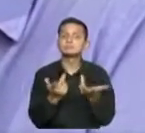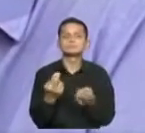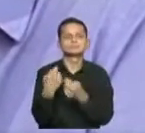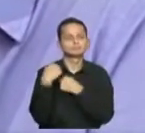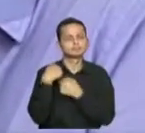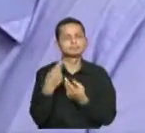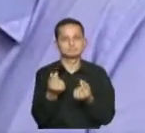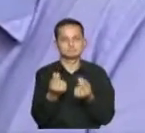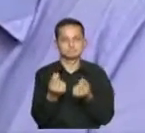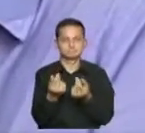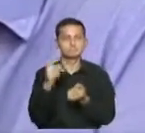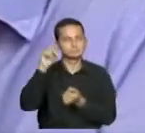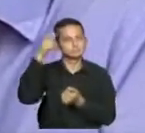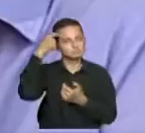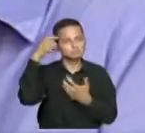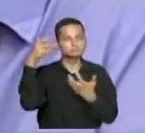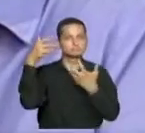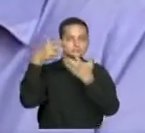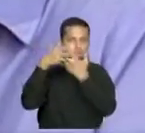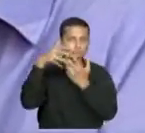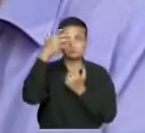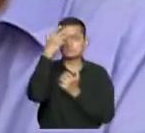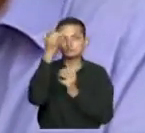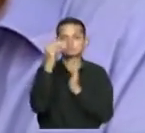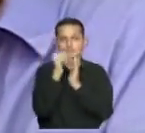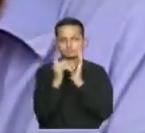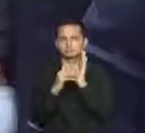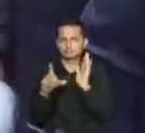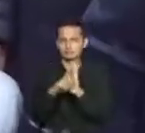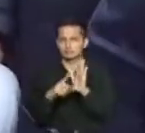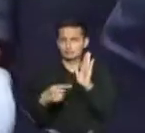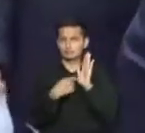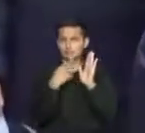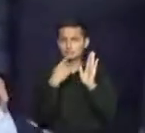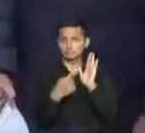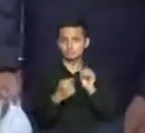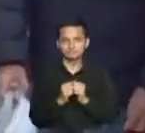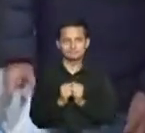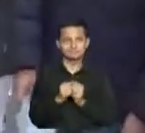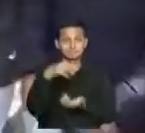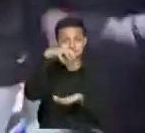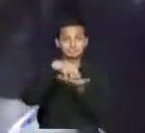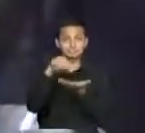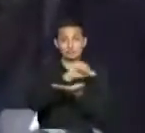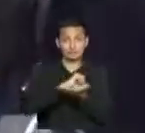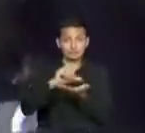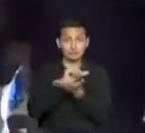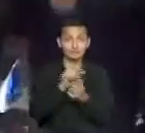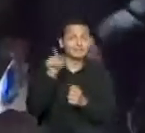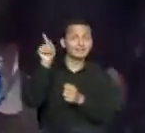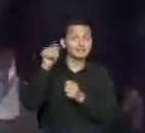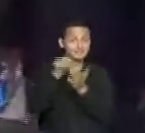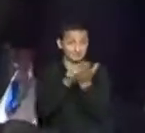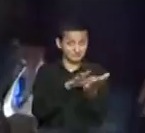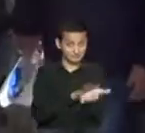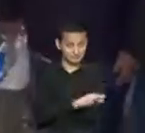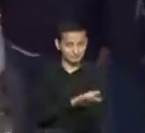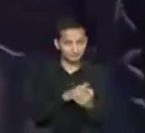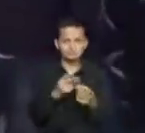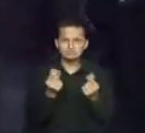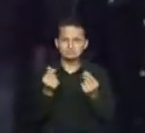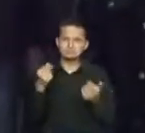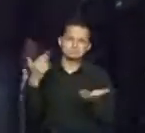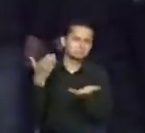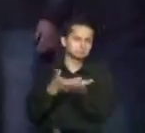económica también para con el Estado, que está establecida en nuestras leyes. La ley... En Azuay, zona donde se ejecuta el proyecto minero, se han